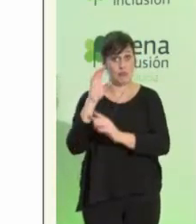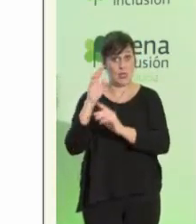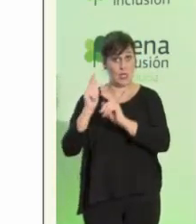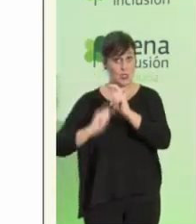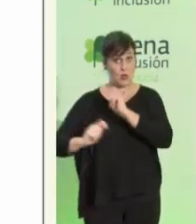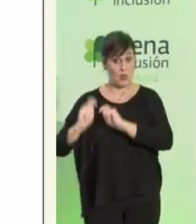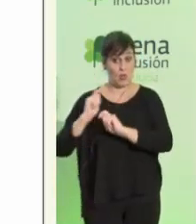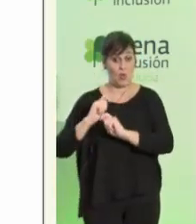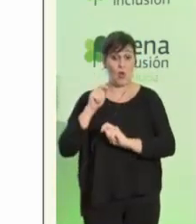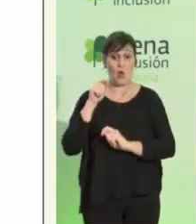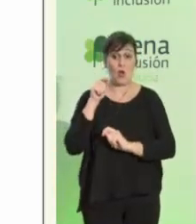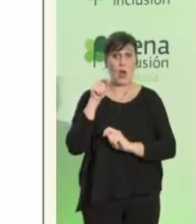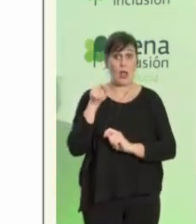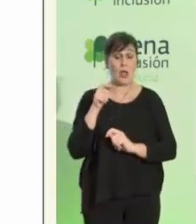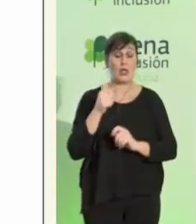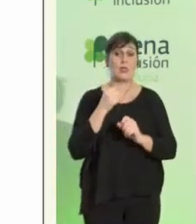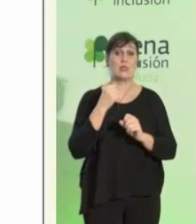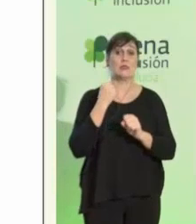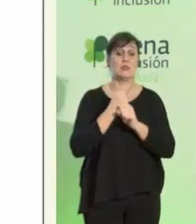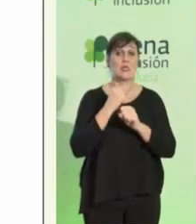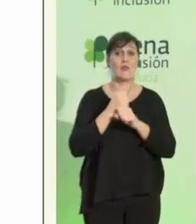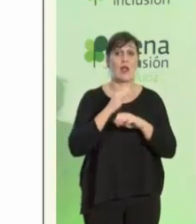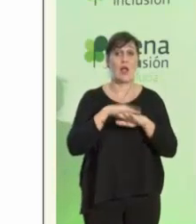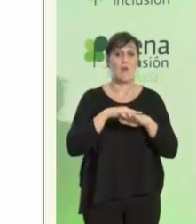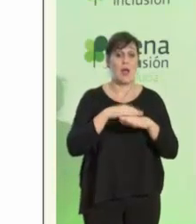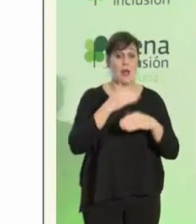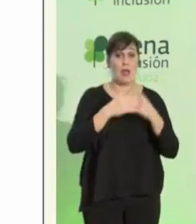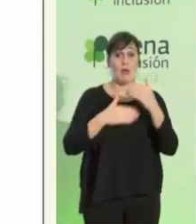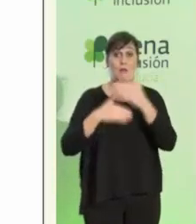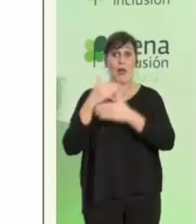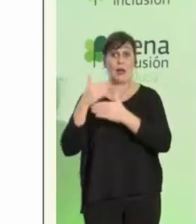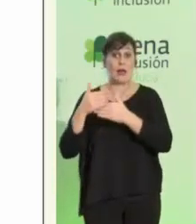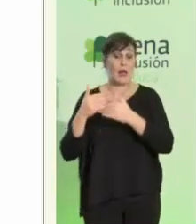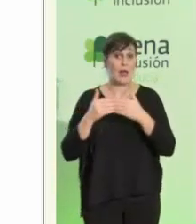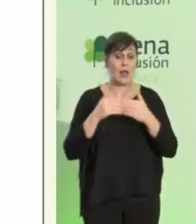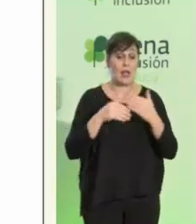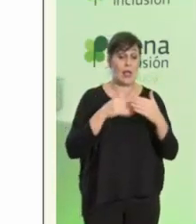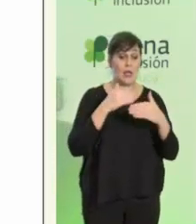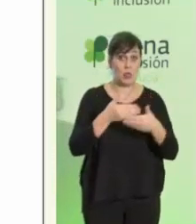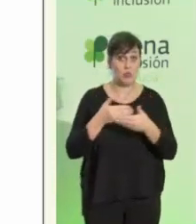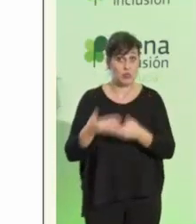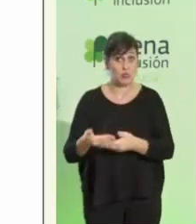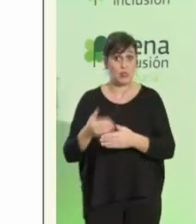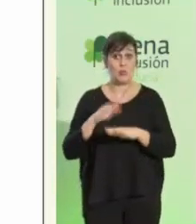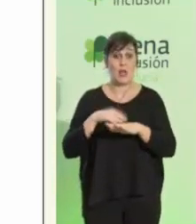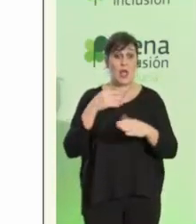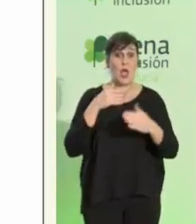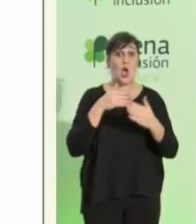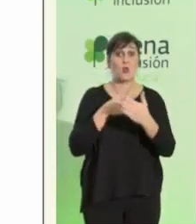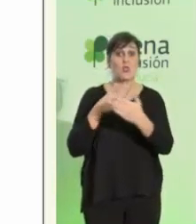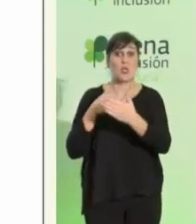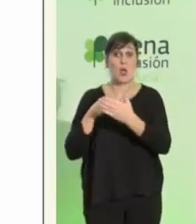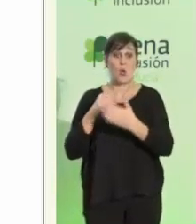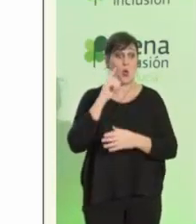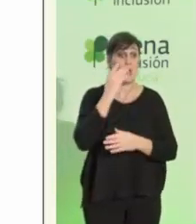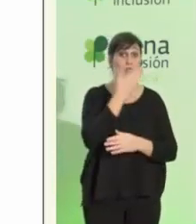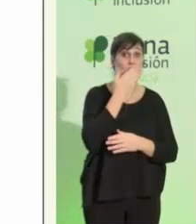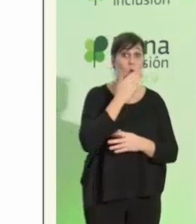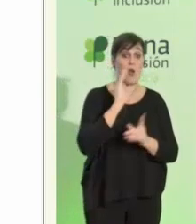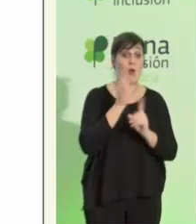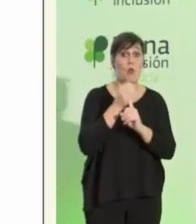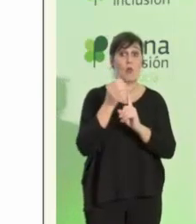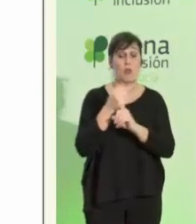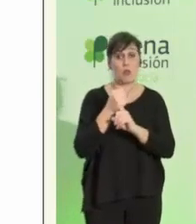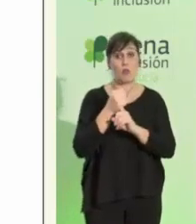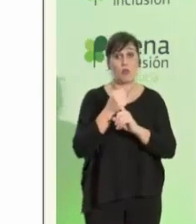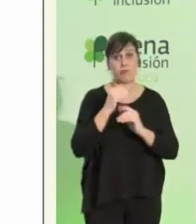se tratan las barreras, los obstáculos que tiene que aguantar en la escuela. El EAE da ese soporte,